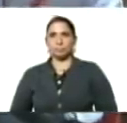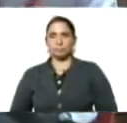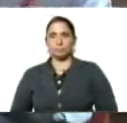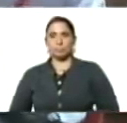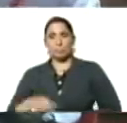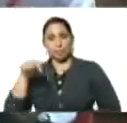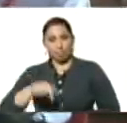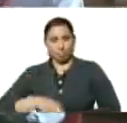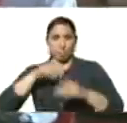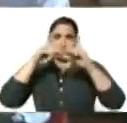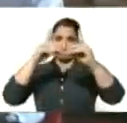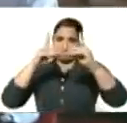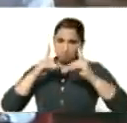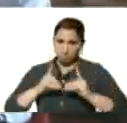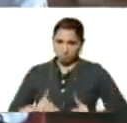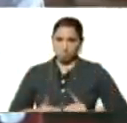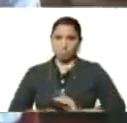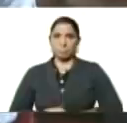decidimos